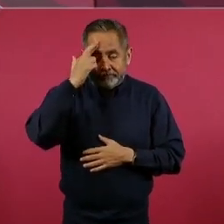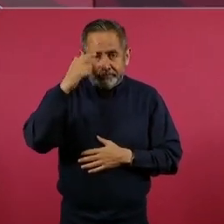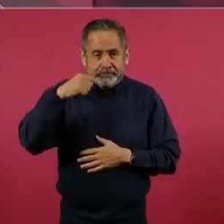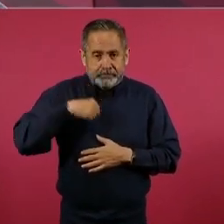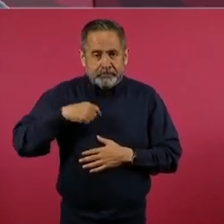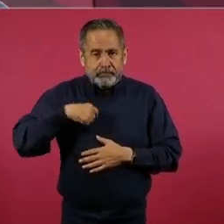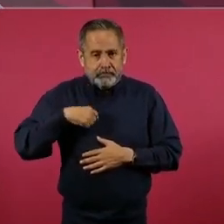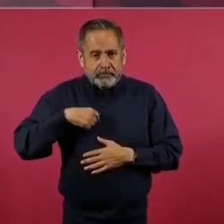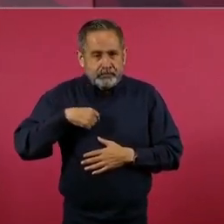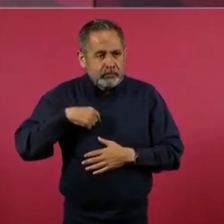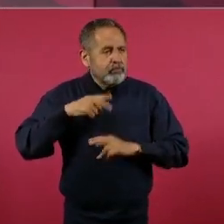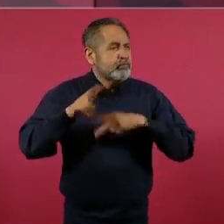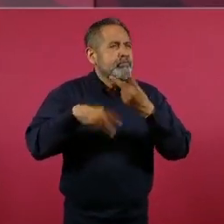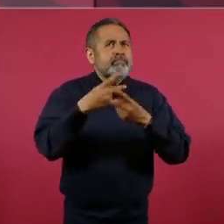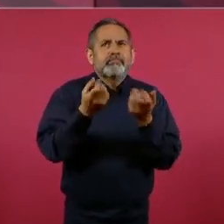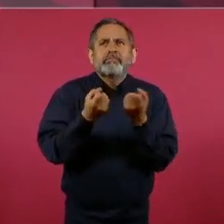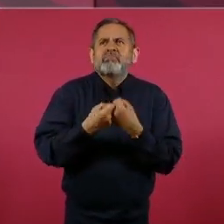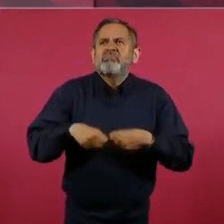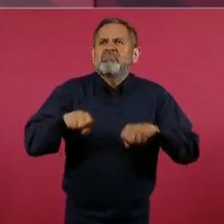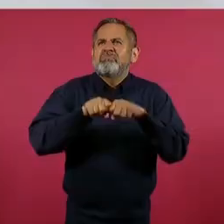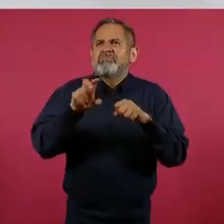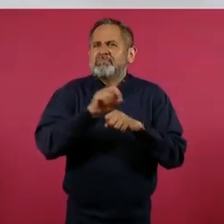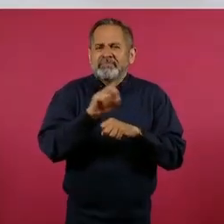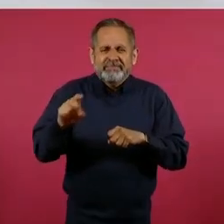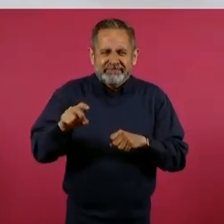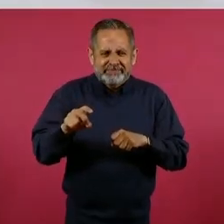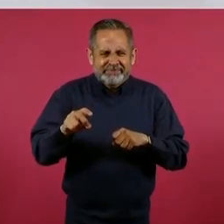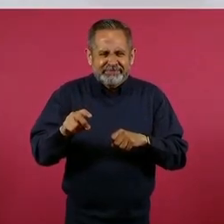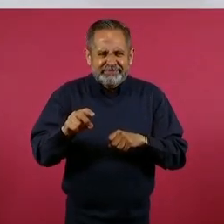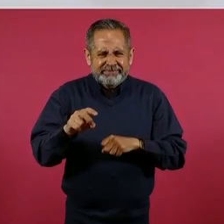a la Sociedad de las Américas, que es